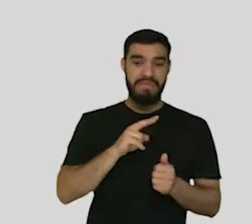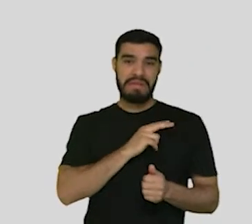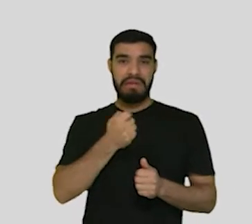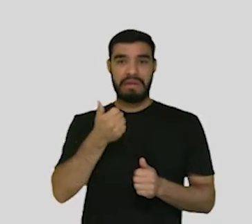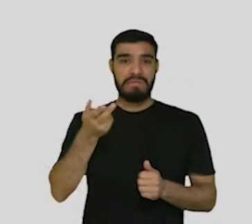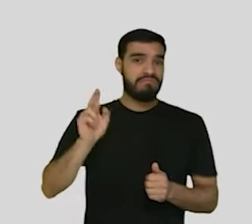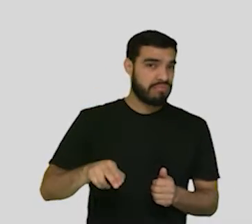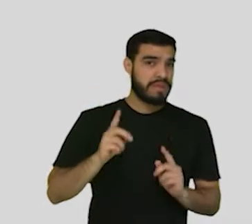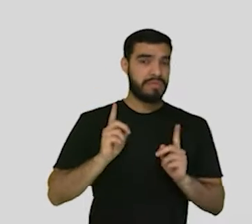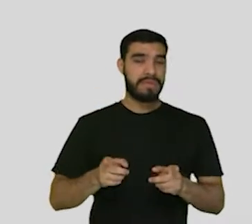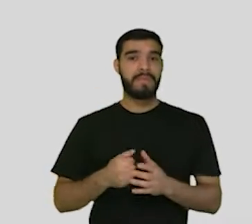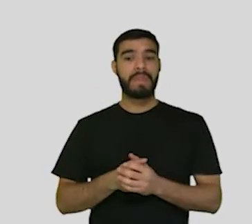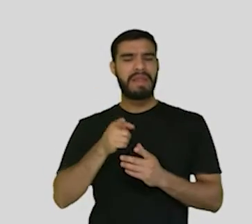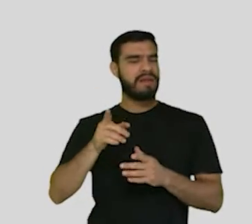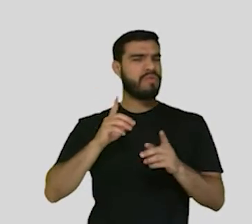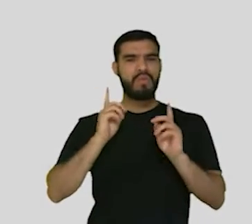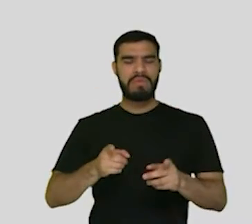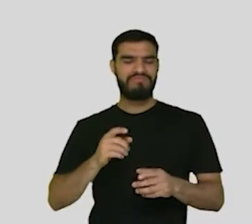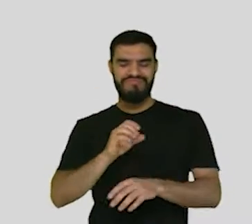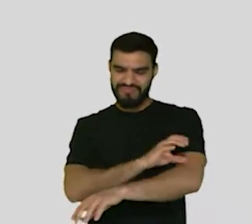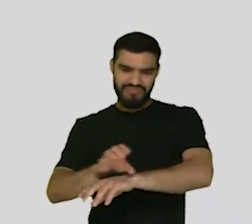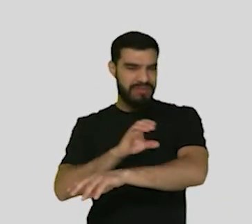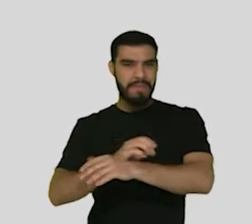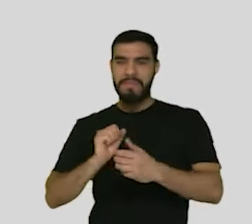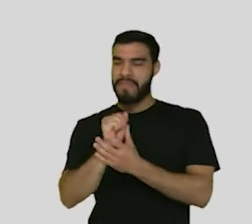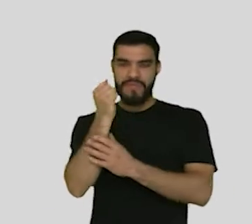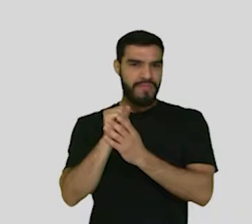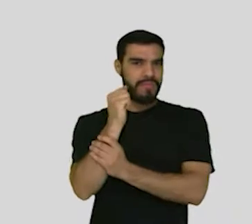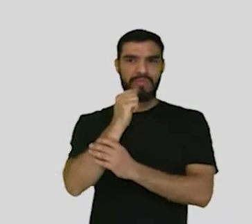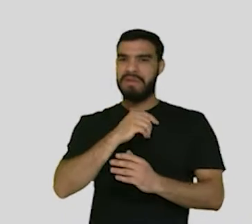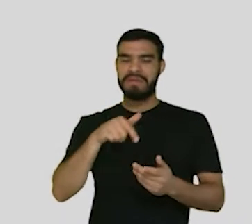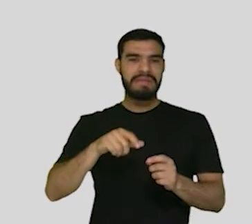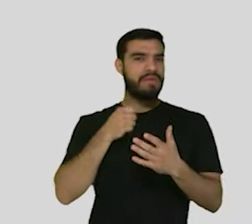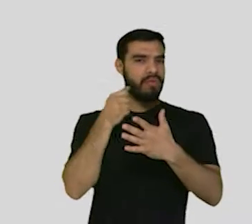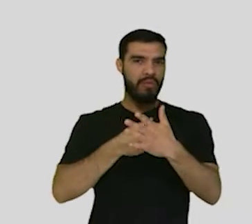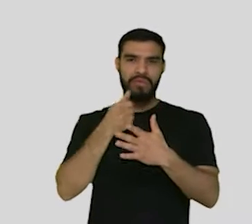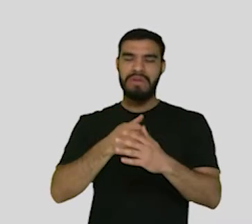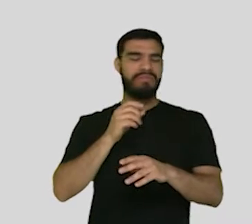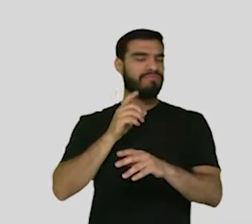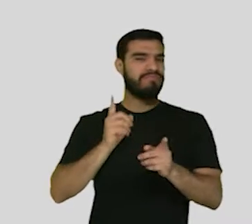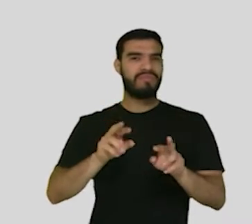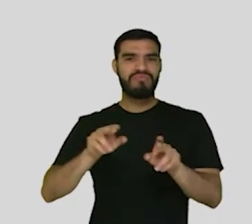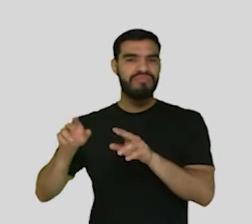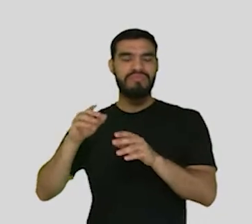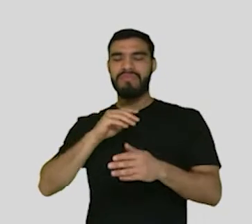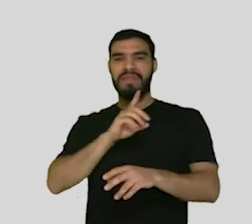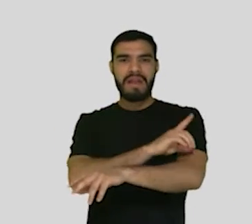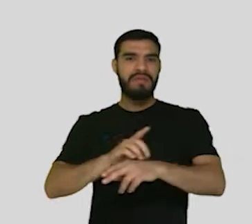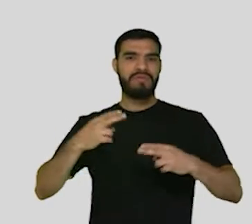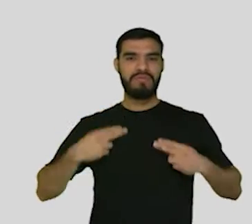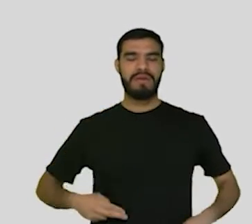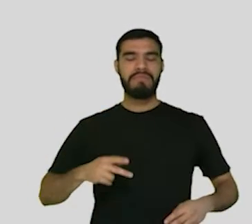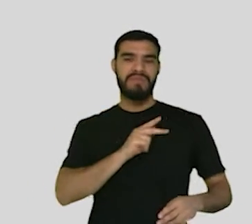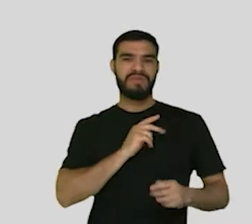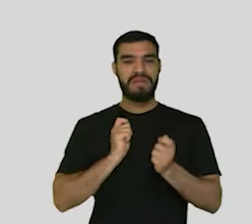persecución esta violencia más ojasá violencia y catuba o amenazaje cobe ja upesa vena moyepe